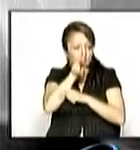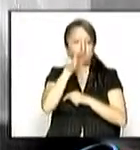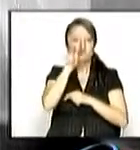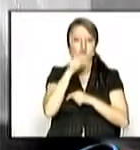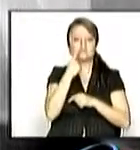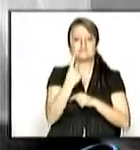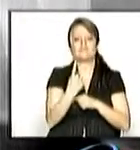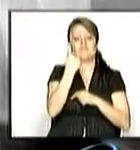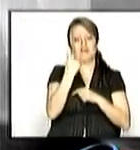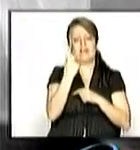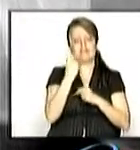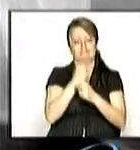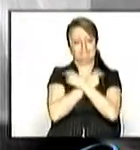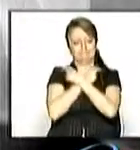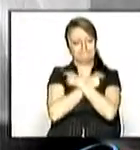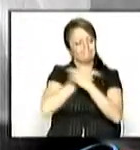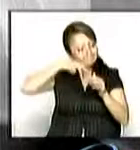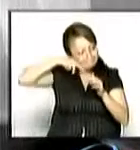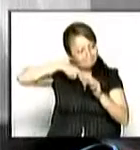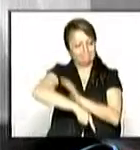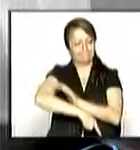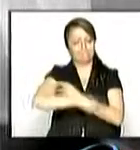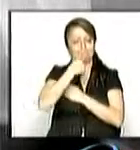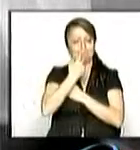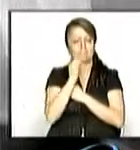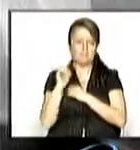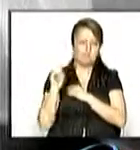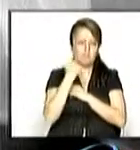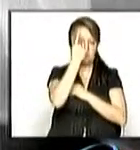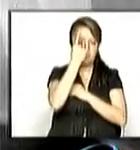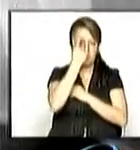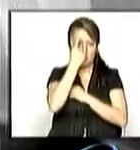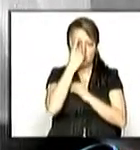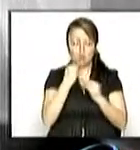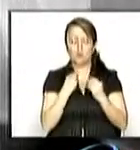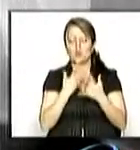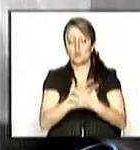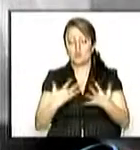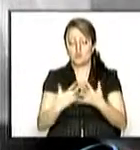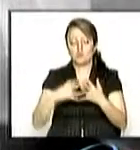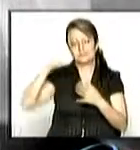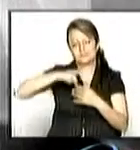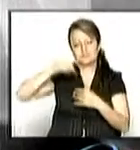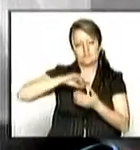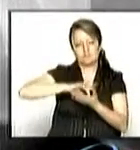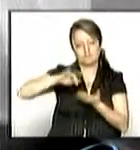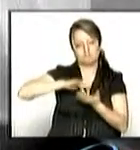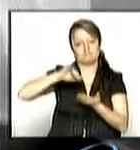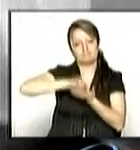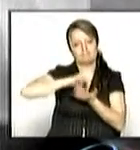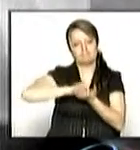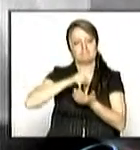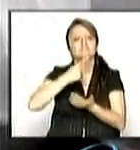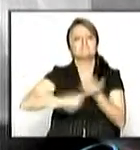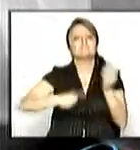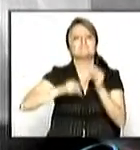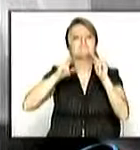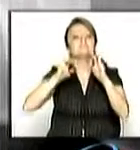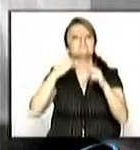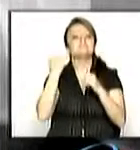Esta es una de las primeros elementos de juicio para poder determinar a qué